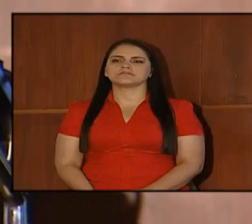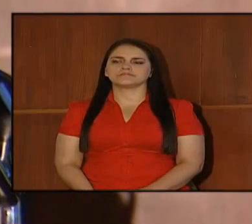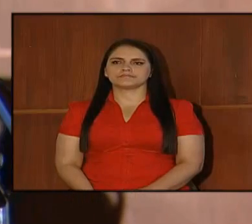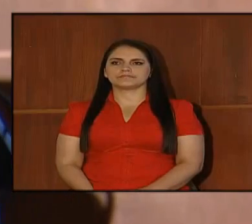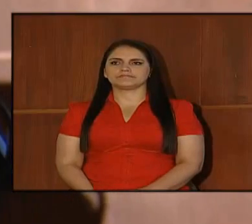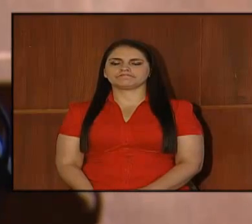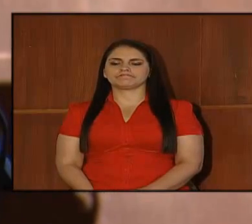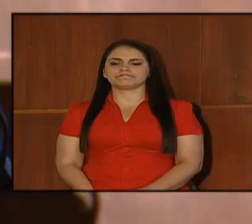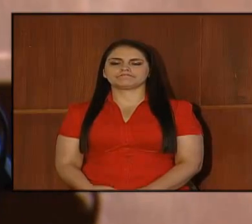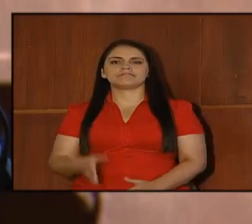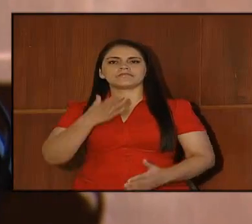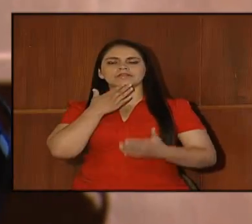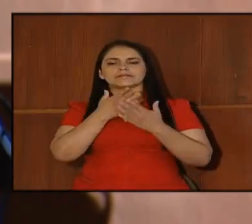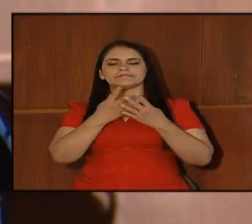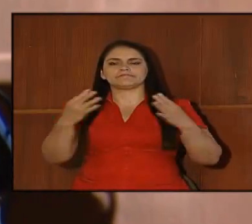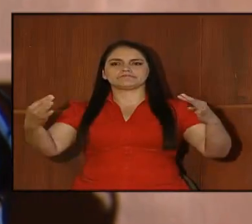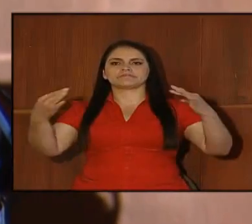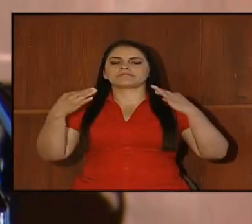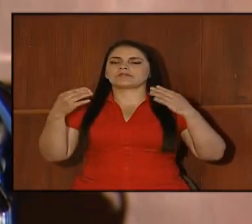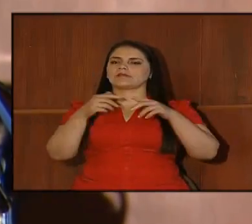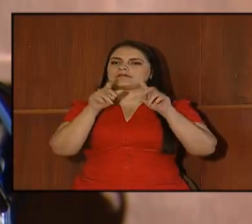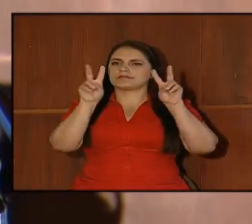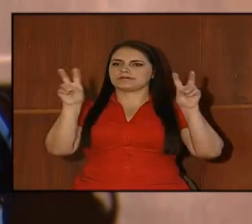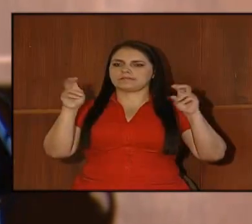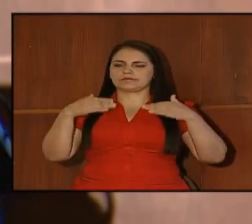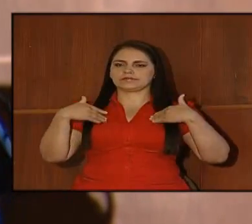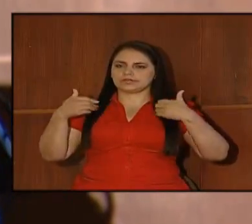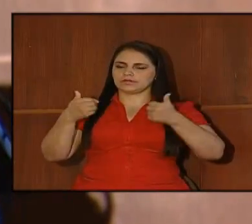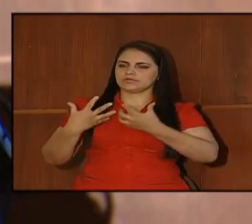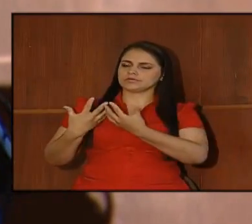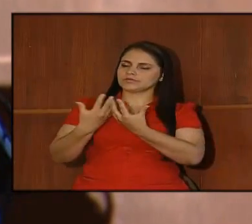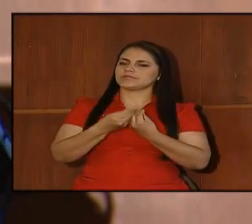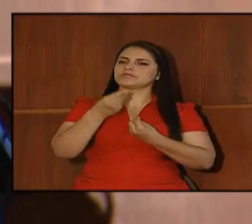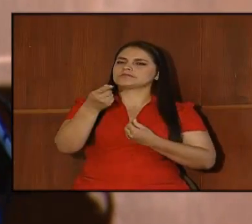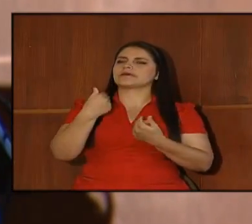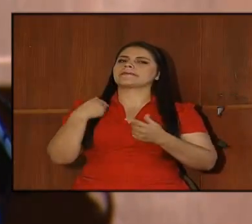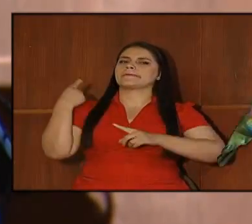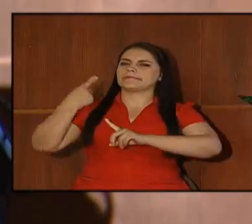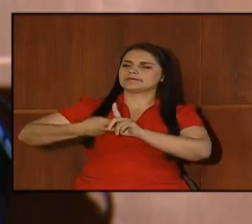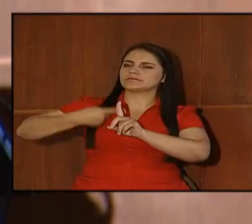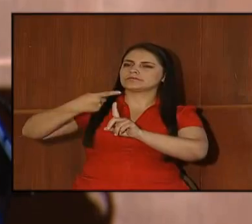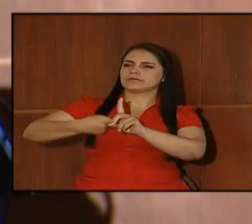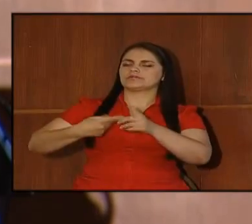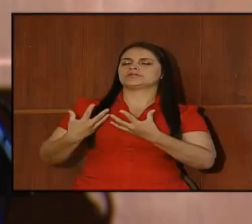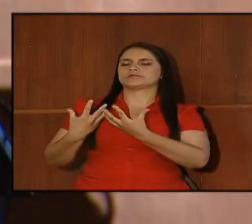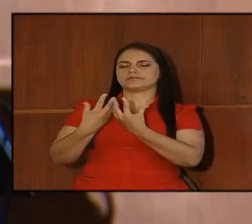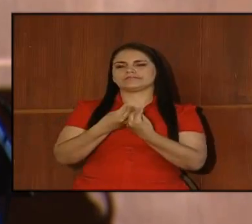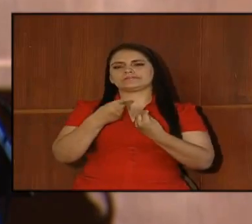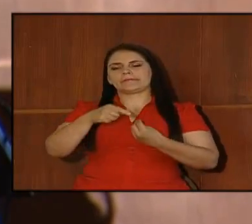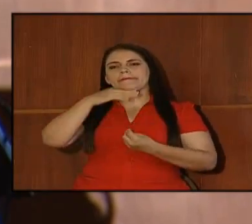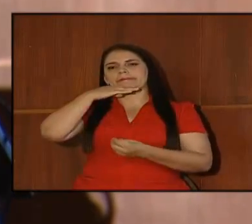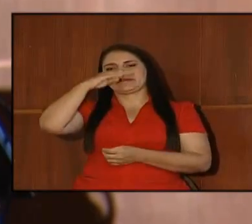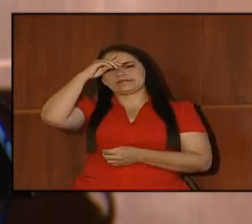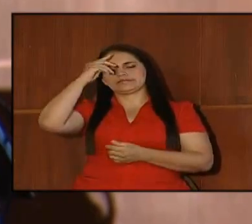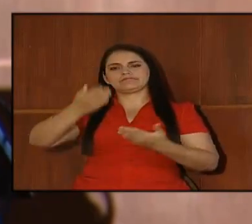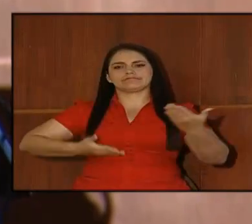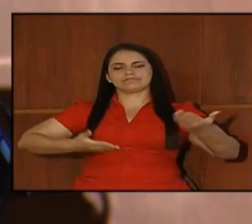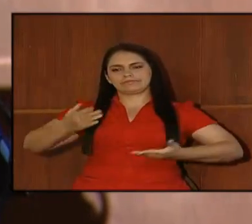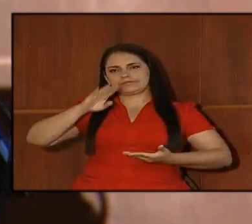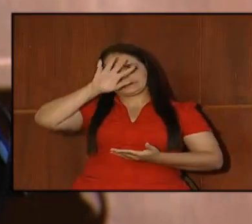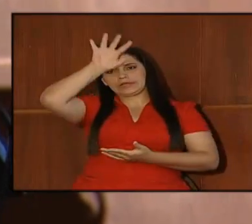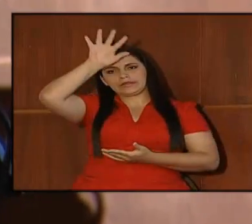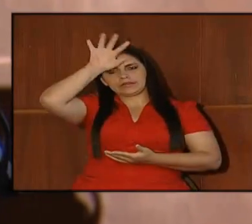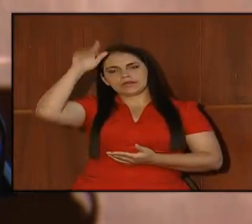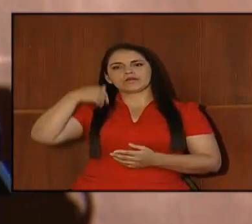Bienvenidos a estas jornadas de A Nuestra Salud, una vez más, un encuentro que tenemos cada mes en Medellín, en el Centro Comercial San Diego, los